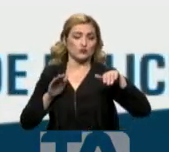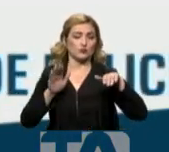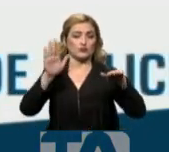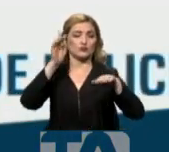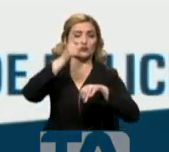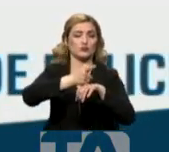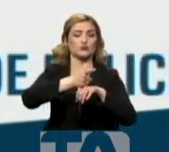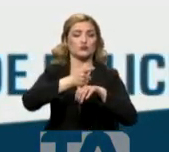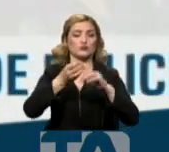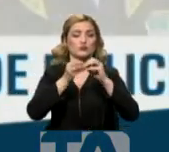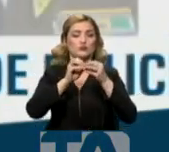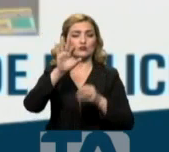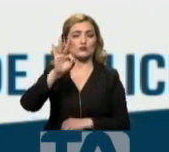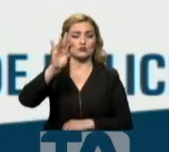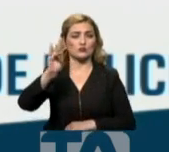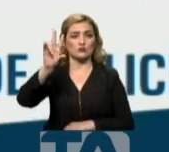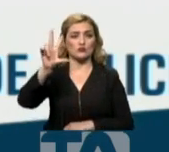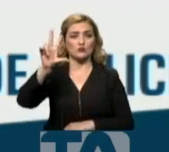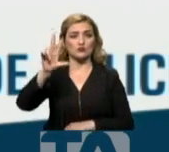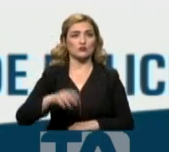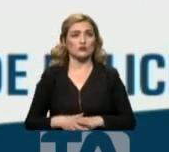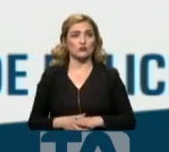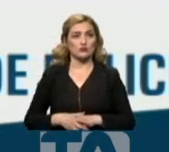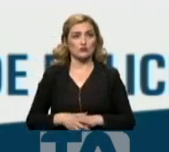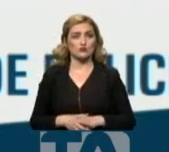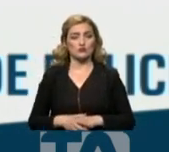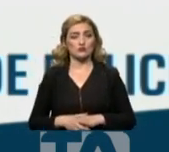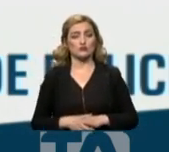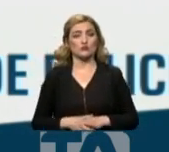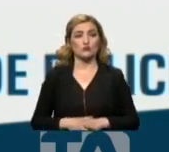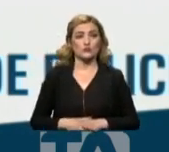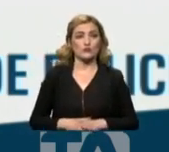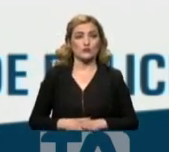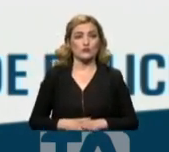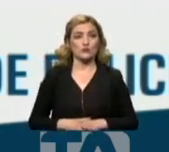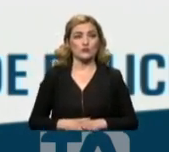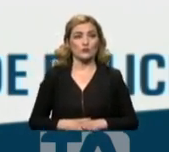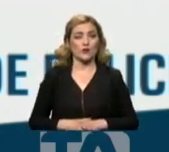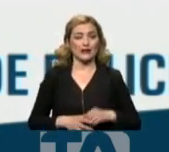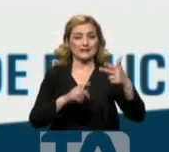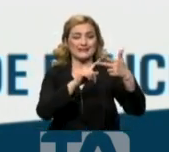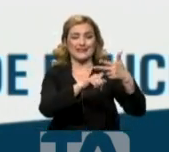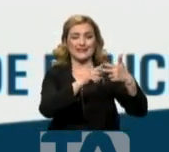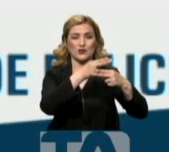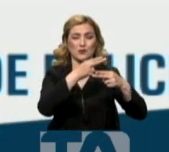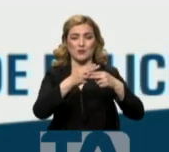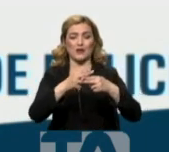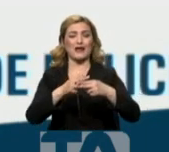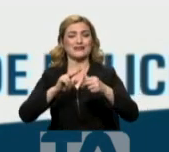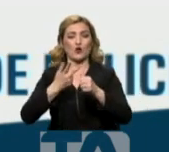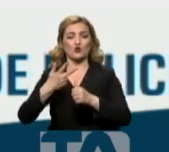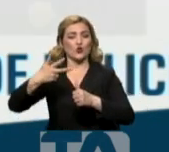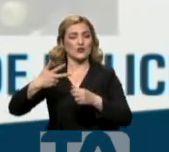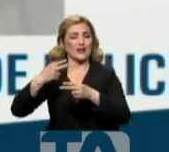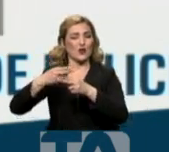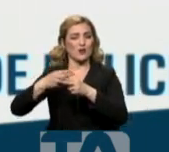mediante decreto ejecutivo 973. Carrillo encabezó la segunda terna de generales más antiguos de la